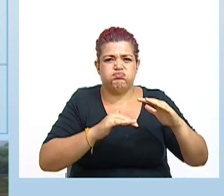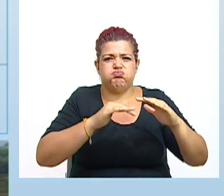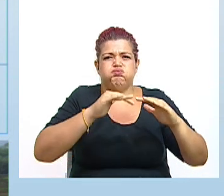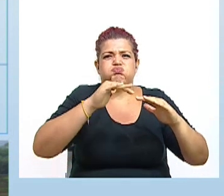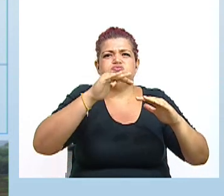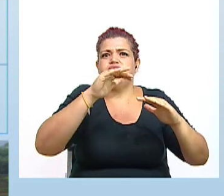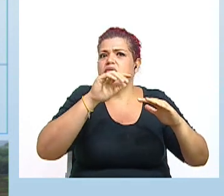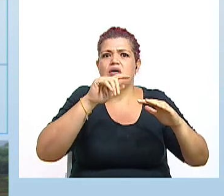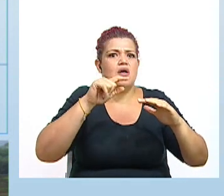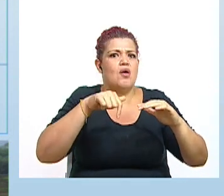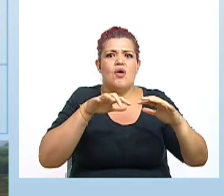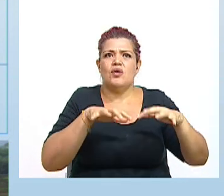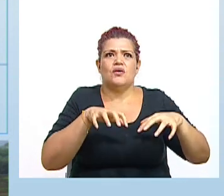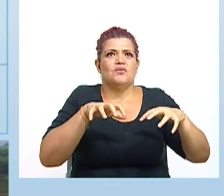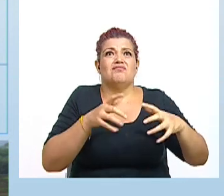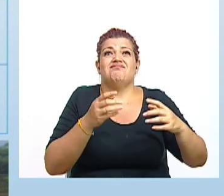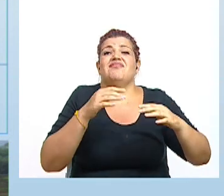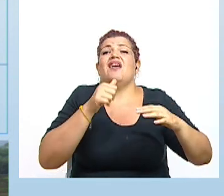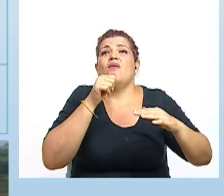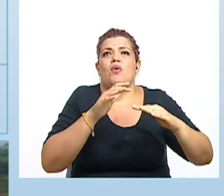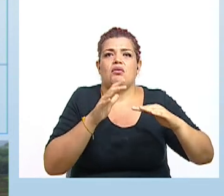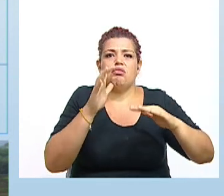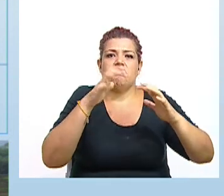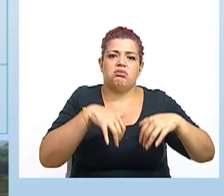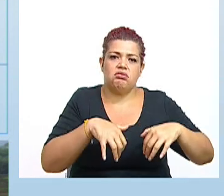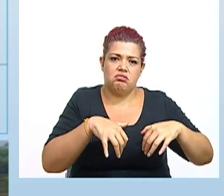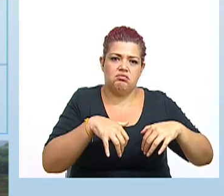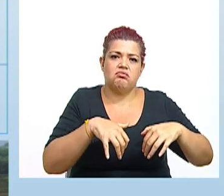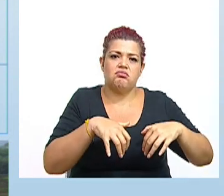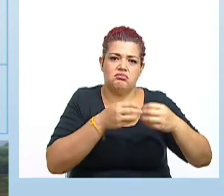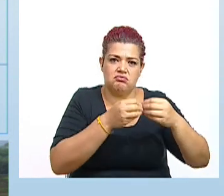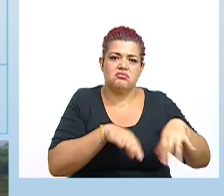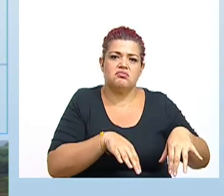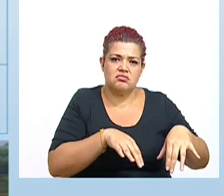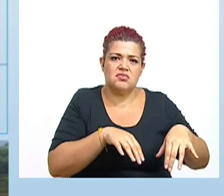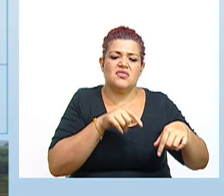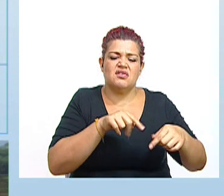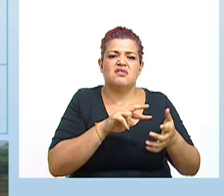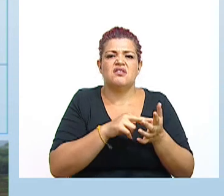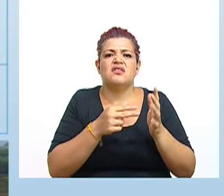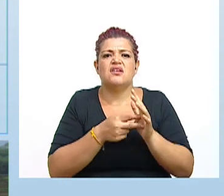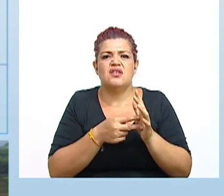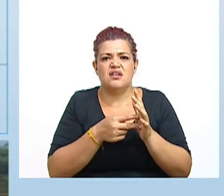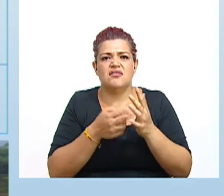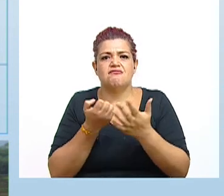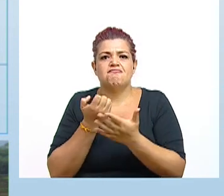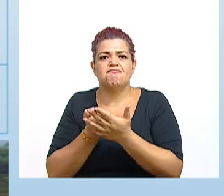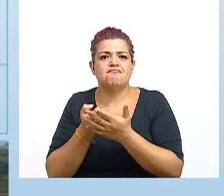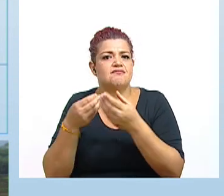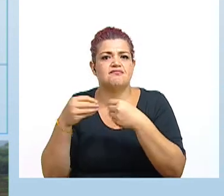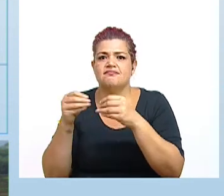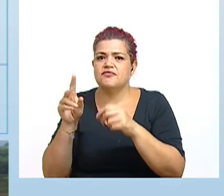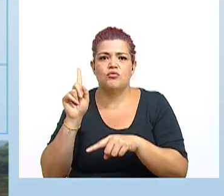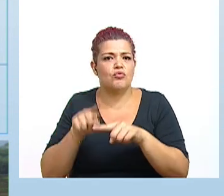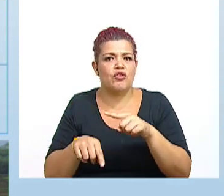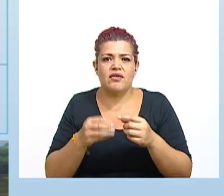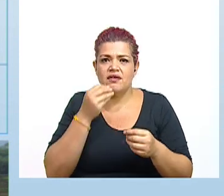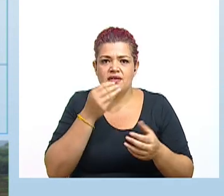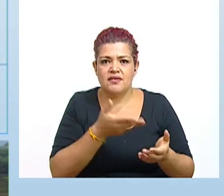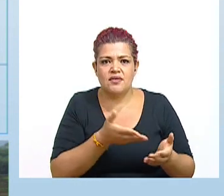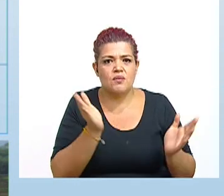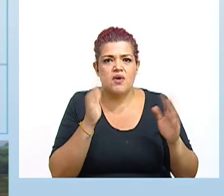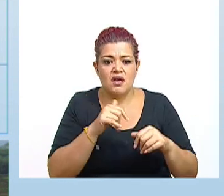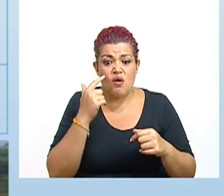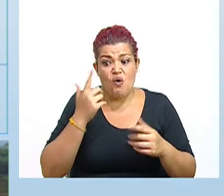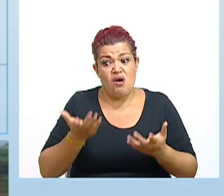no podrán subsistir ante tanta agua. Por otro lado, esto va a significar pérdidas económicas para el país o aumento del